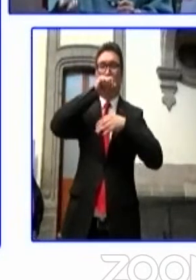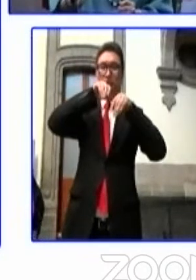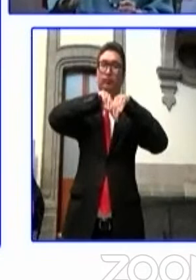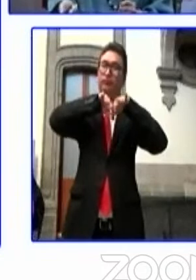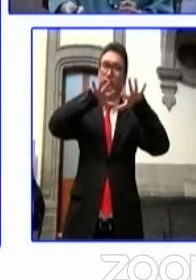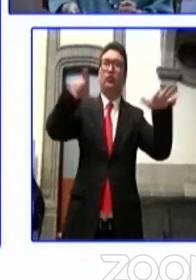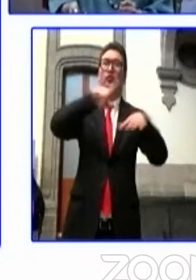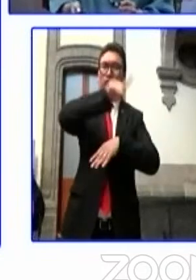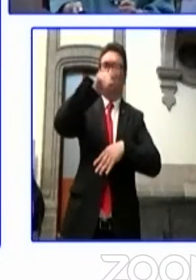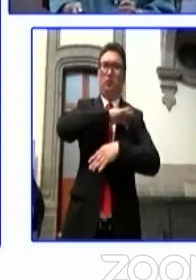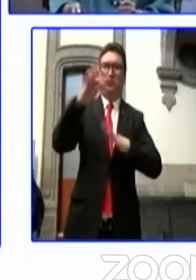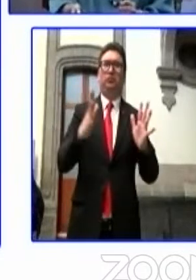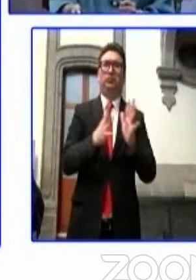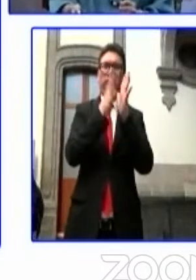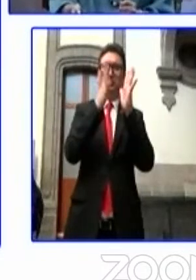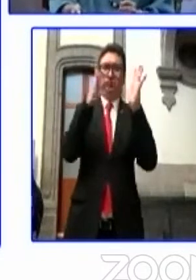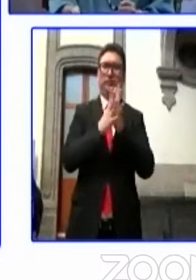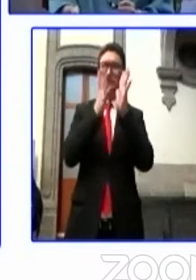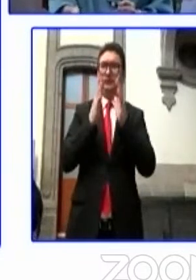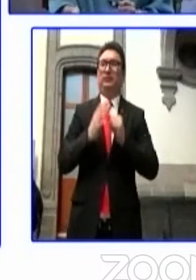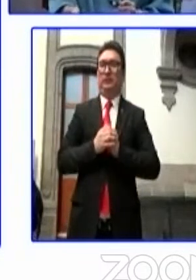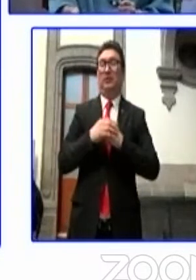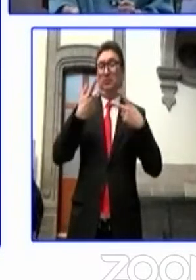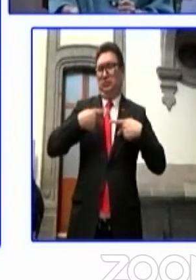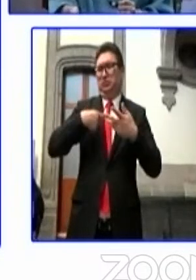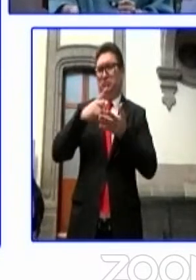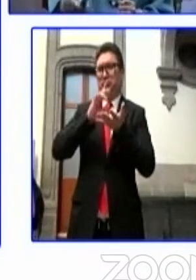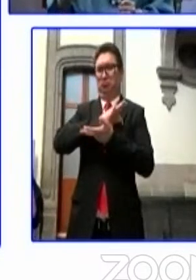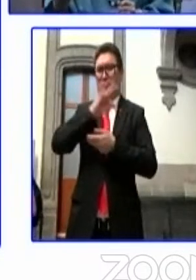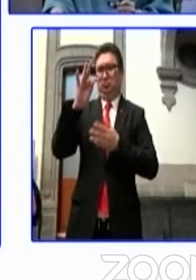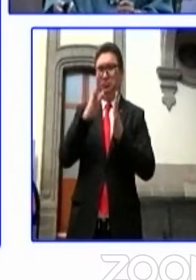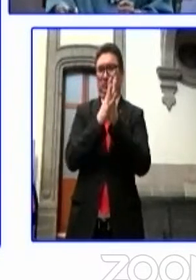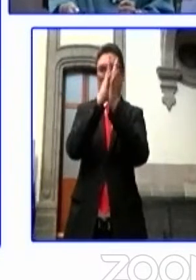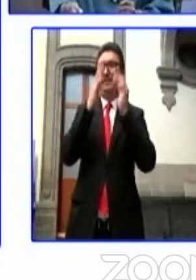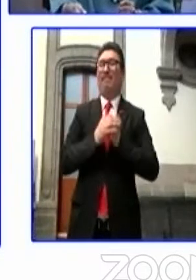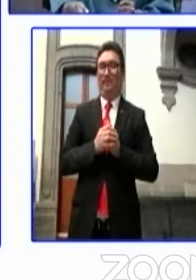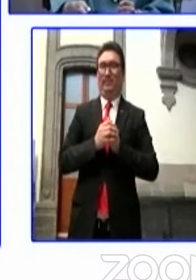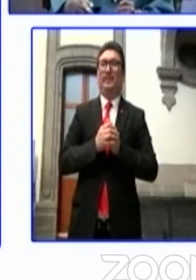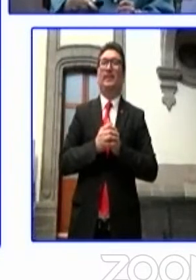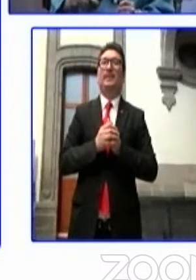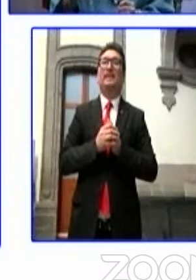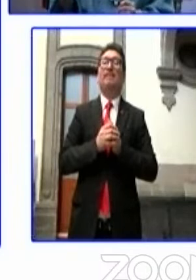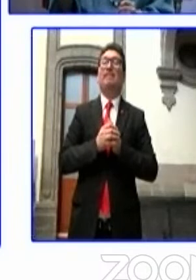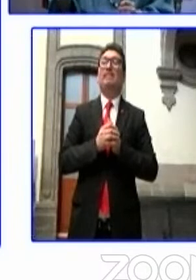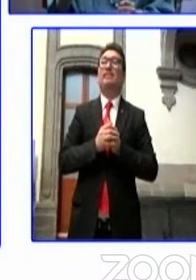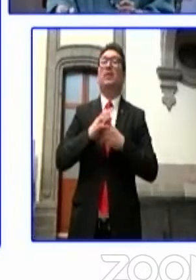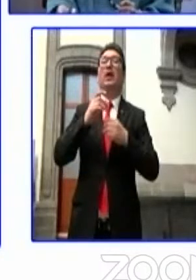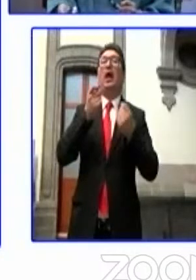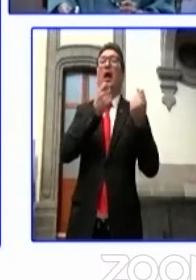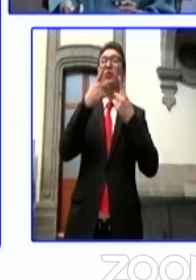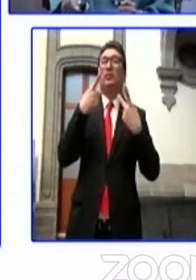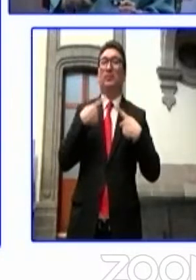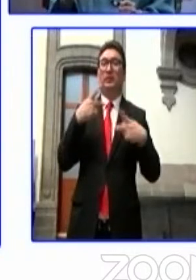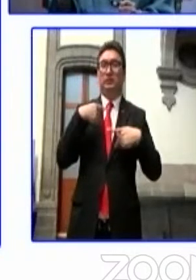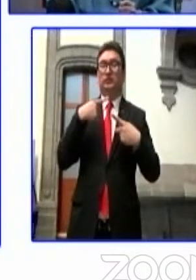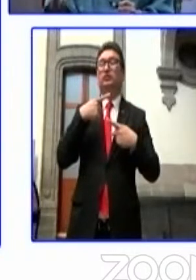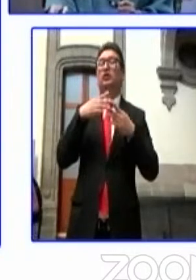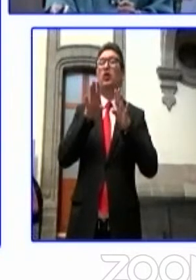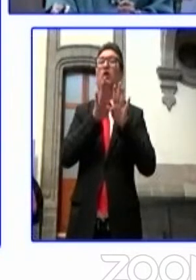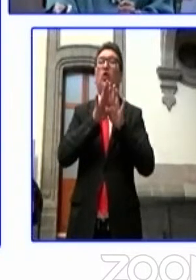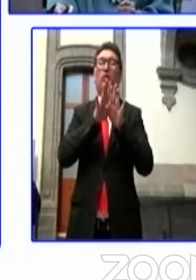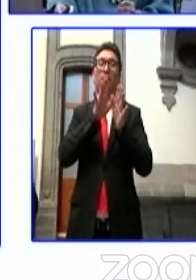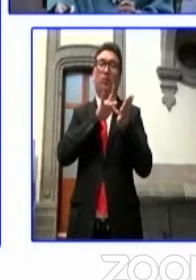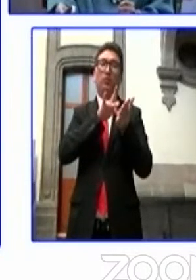que participen personas con discapacidad, sobrevivientes de la psiquiatría, estados parte que